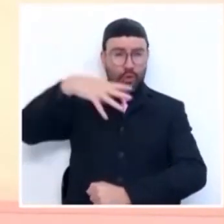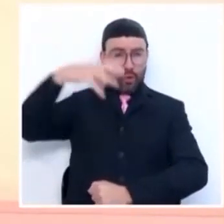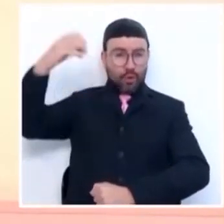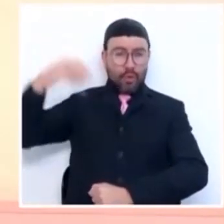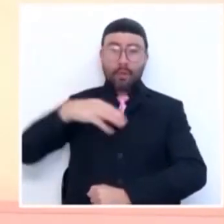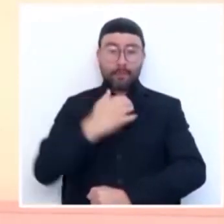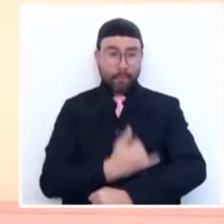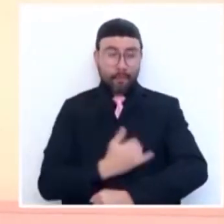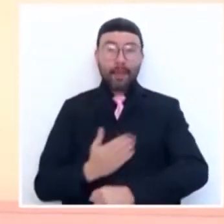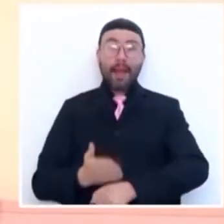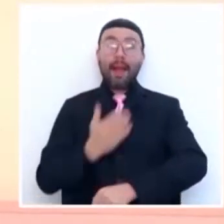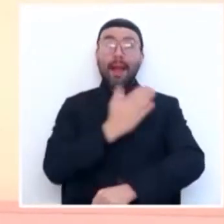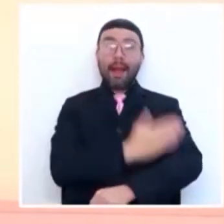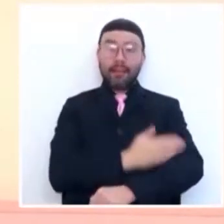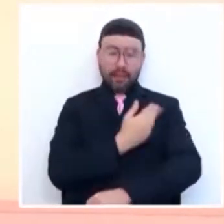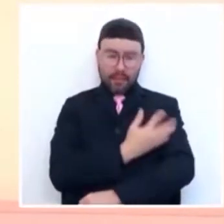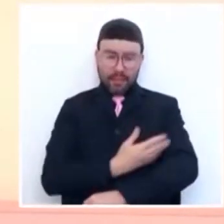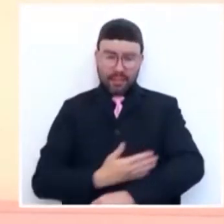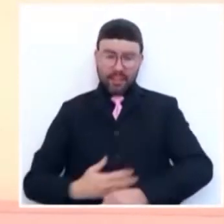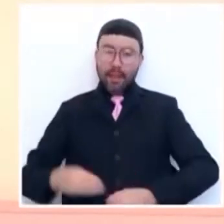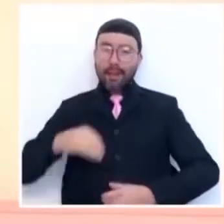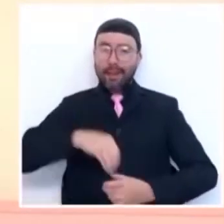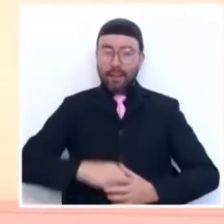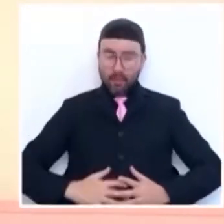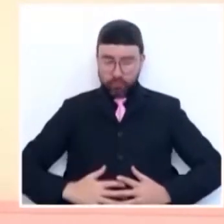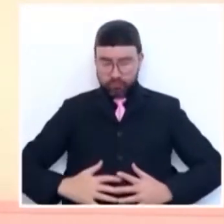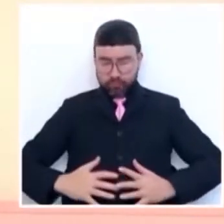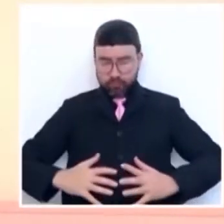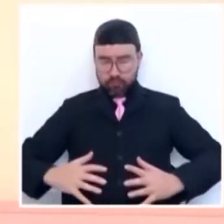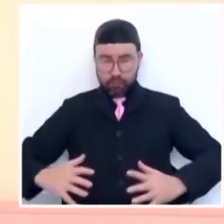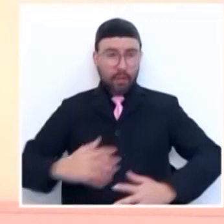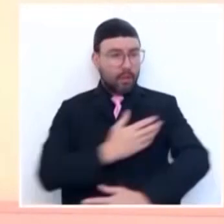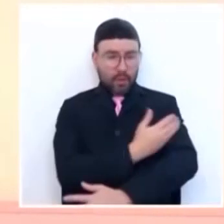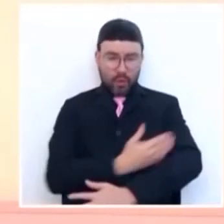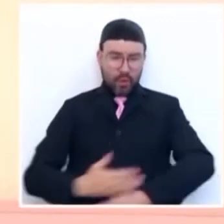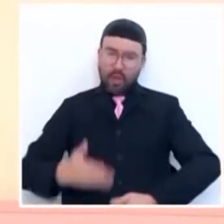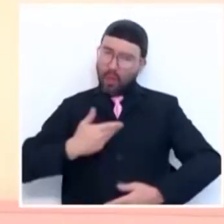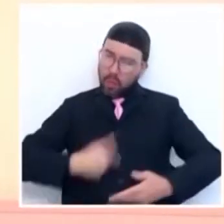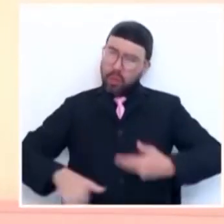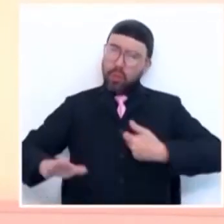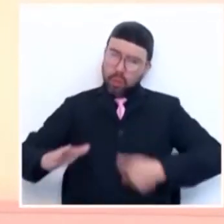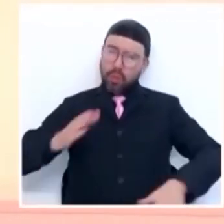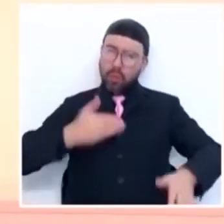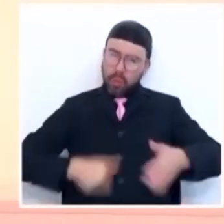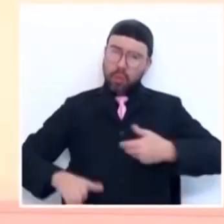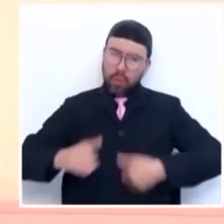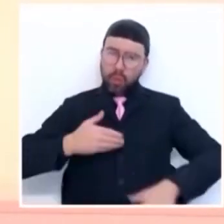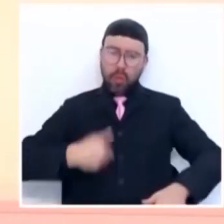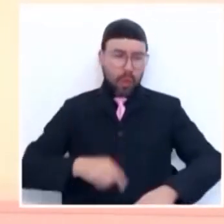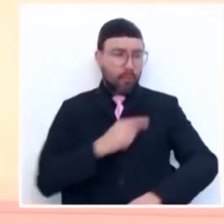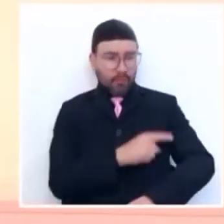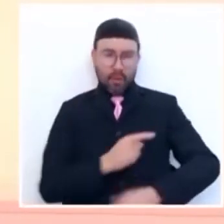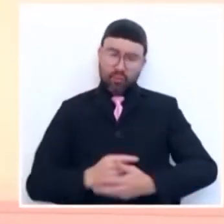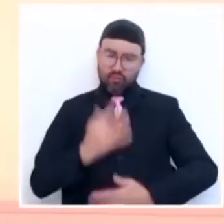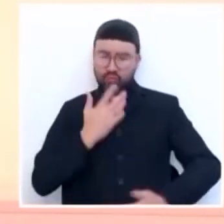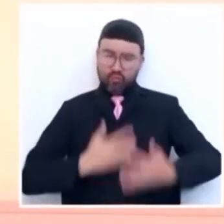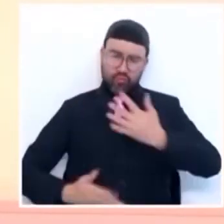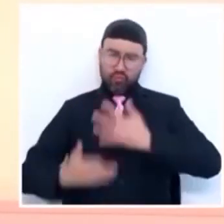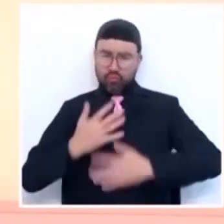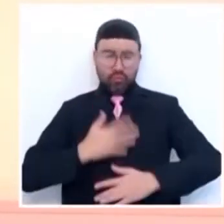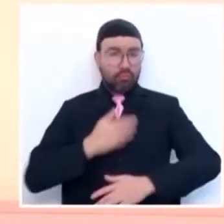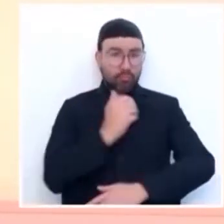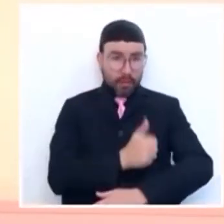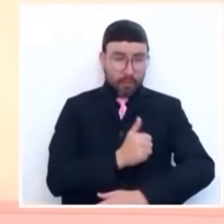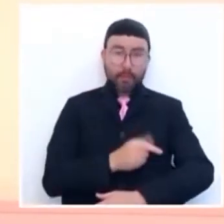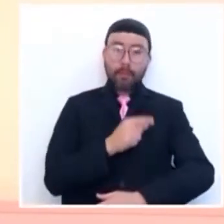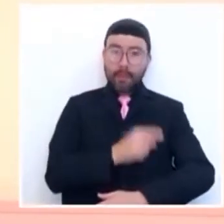sangre que él usaba en el vientre que venía de la mami y que ahora no necesita y está usando solo la de él. Y hay que evitar que ese